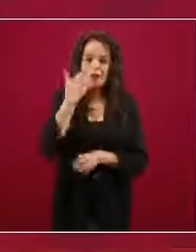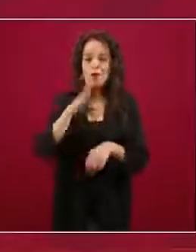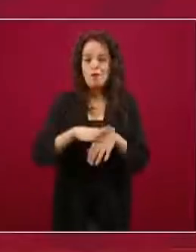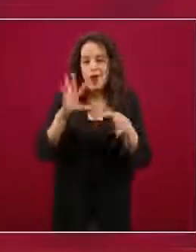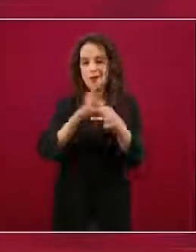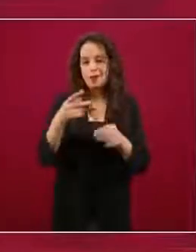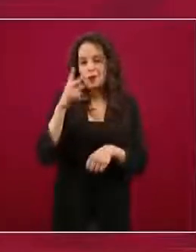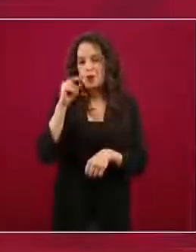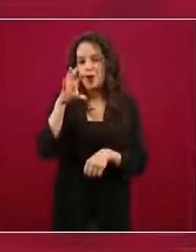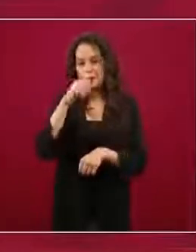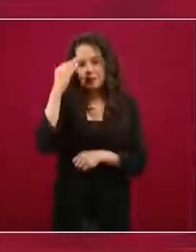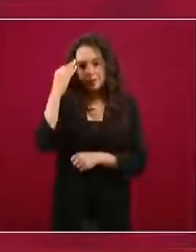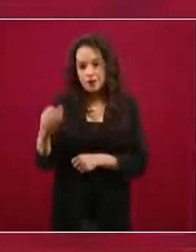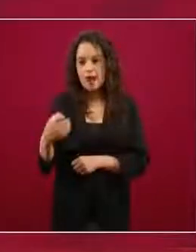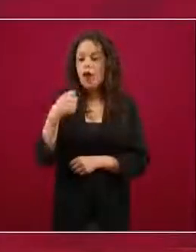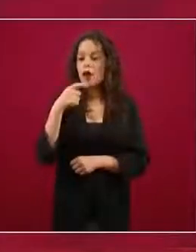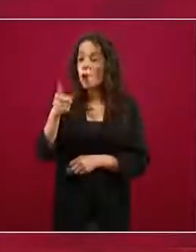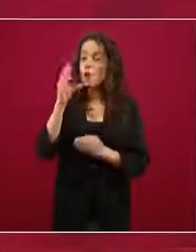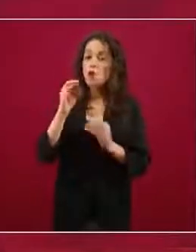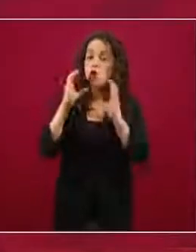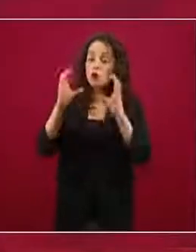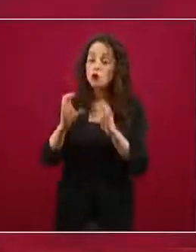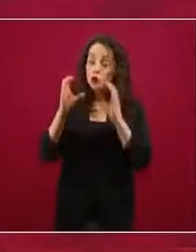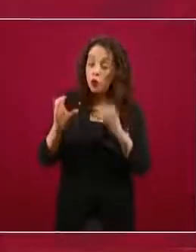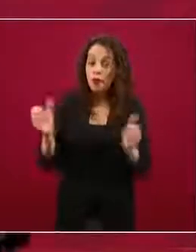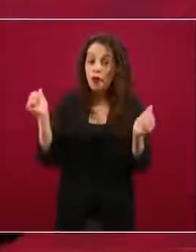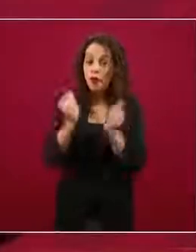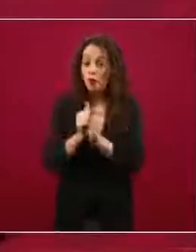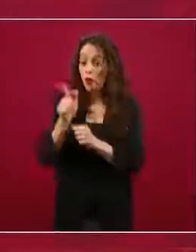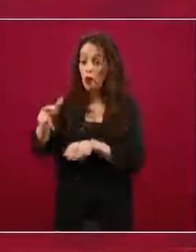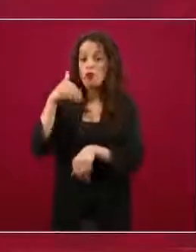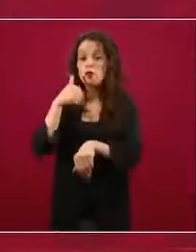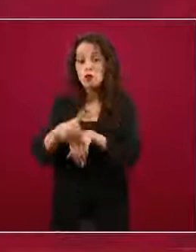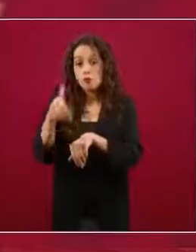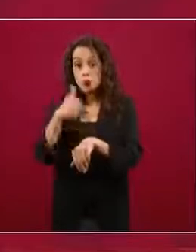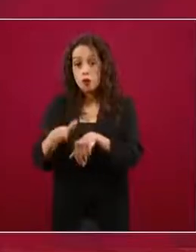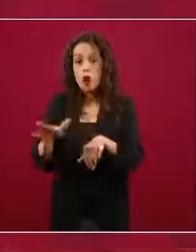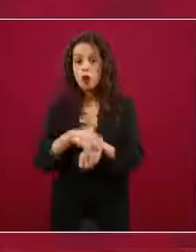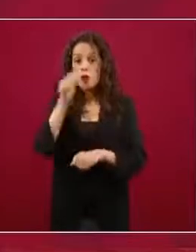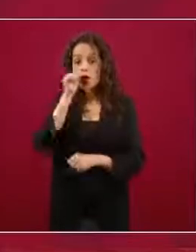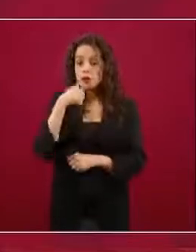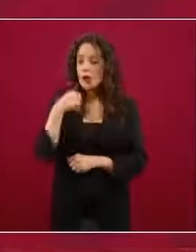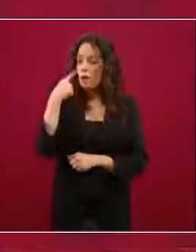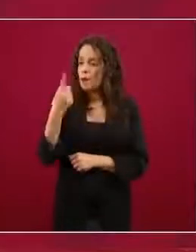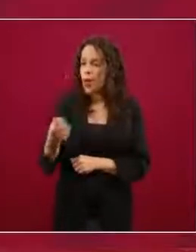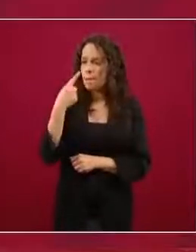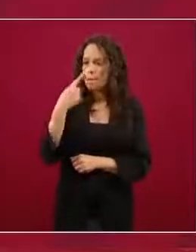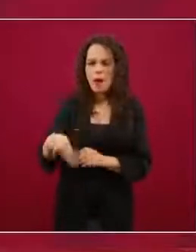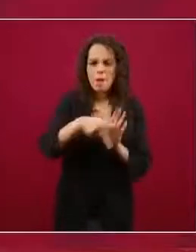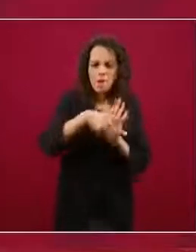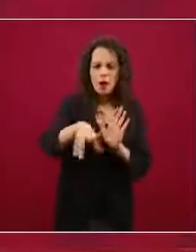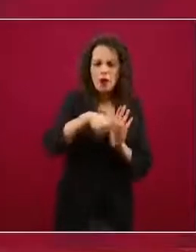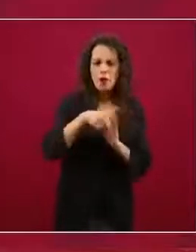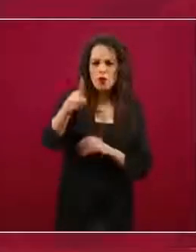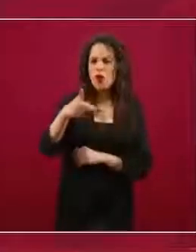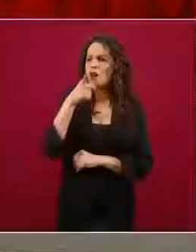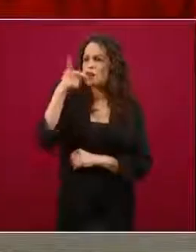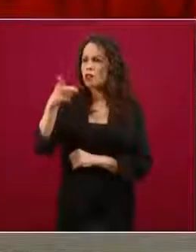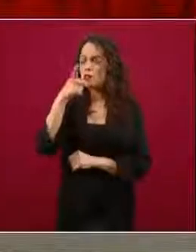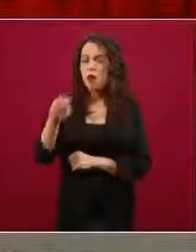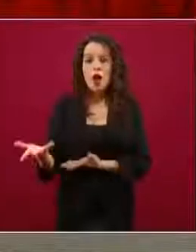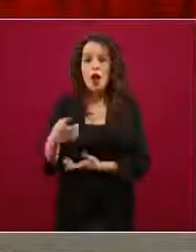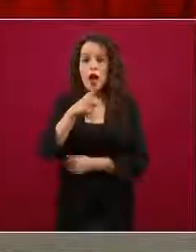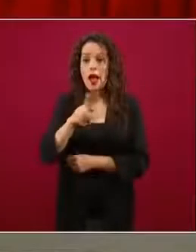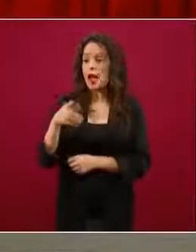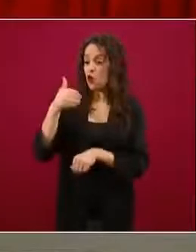y otra vez en los periódicos que habla de cifra récord, cifra récord. Siempre hay una cifra récord cuando la tendencia